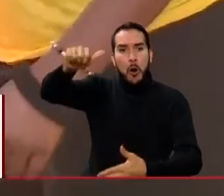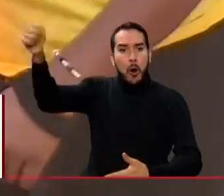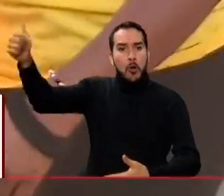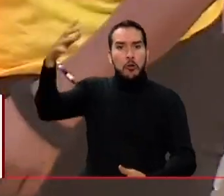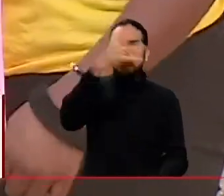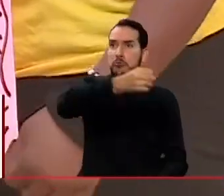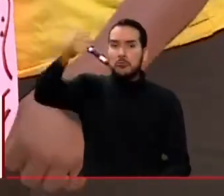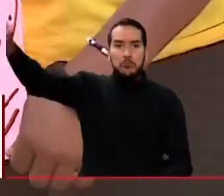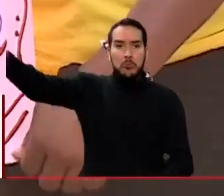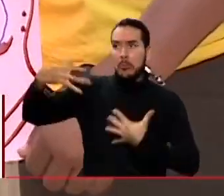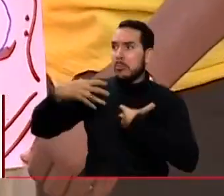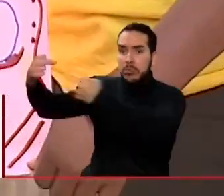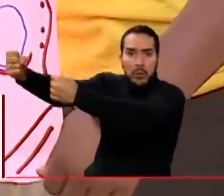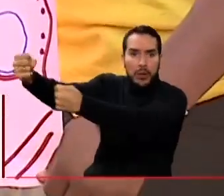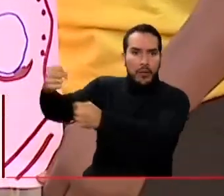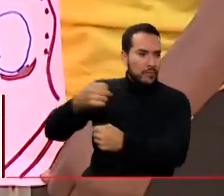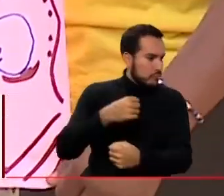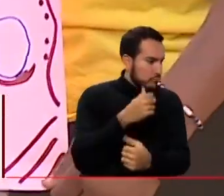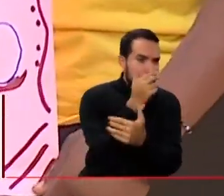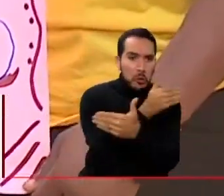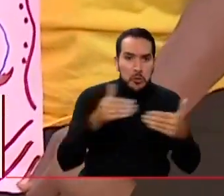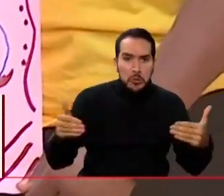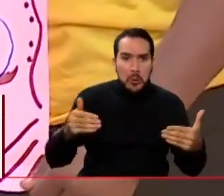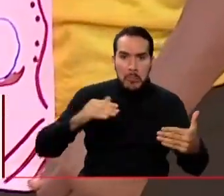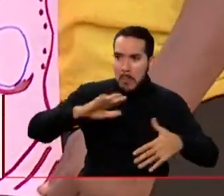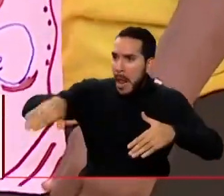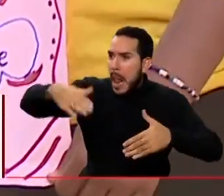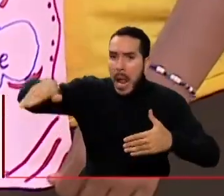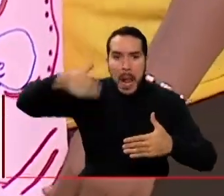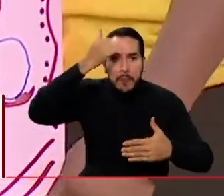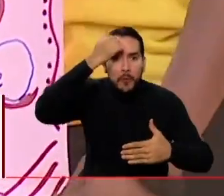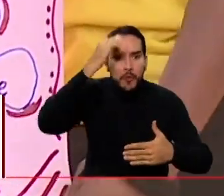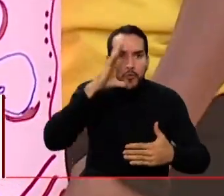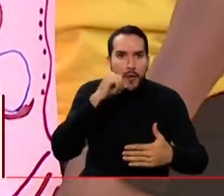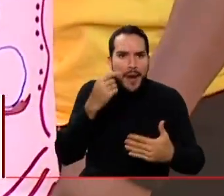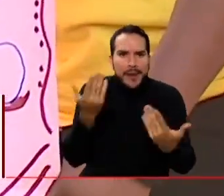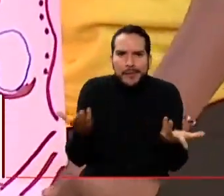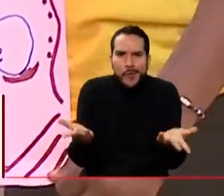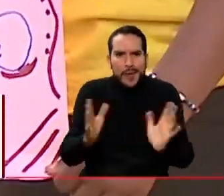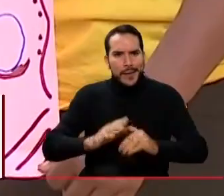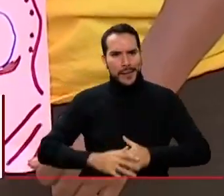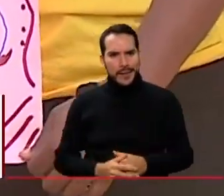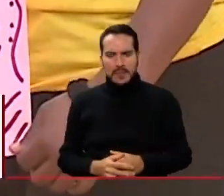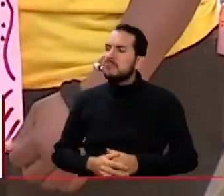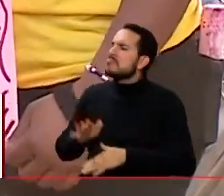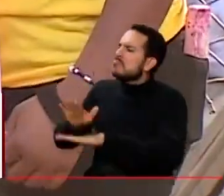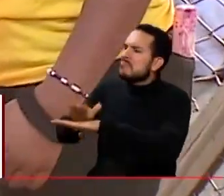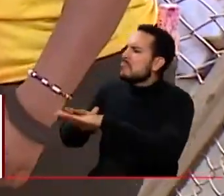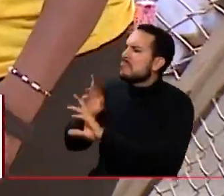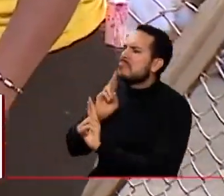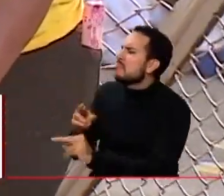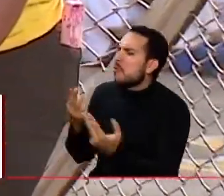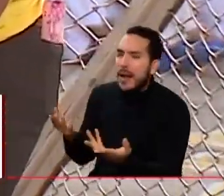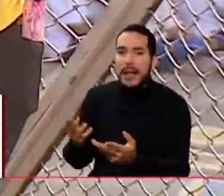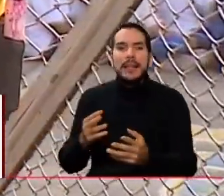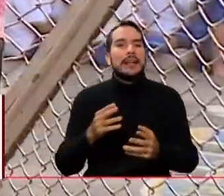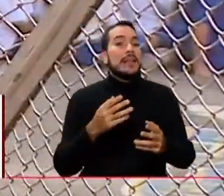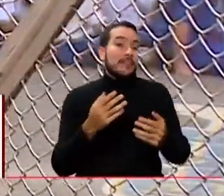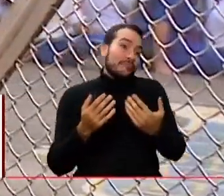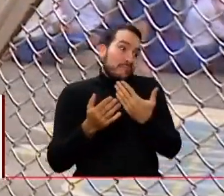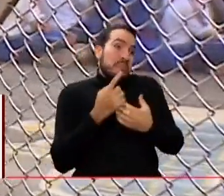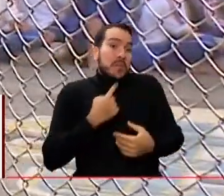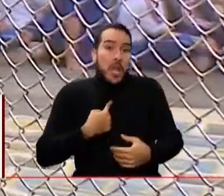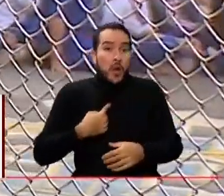dejaron sin profesora a los niños. ¿Les notificaron esto? ¿Qué les han dicho hasta el momento? Que no, que la profesora está, pero que no le han hecho